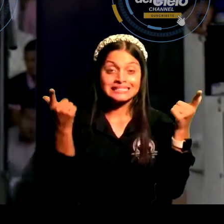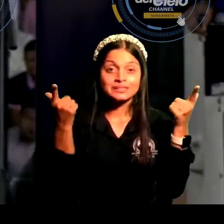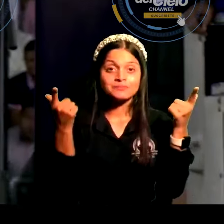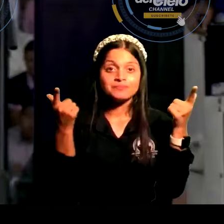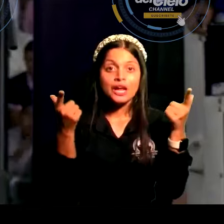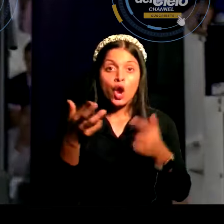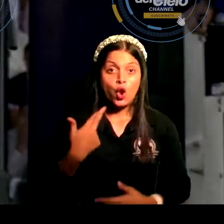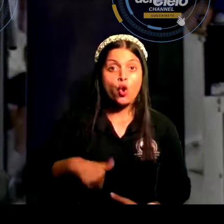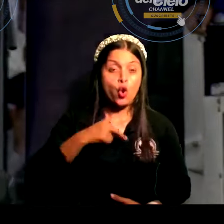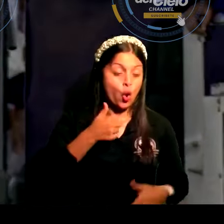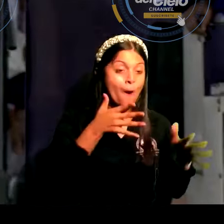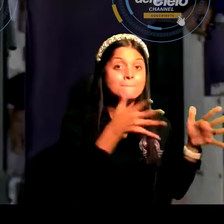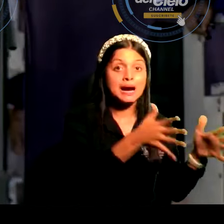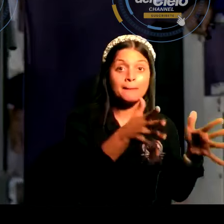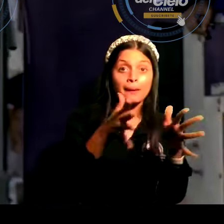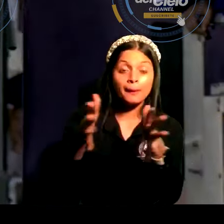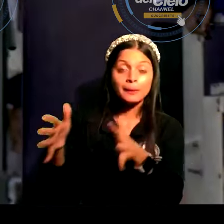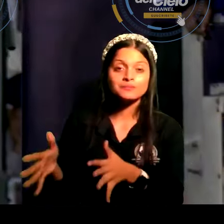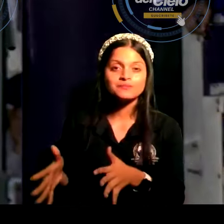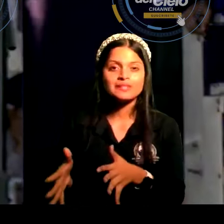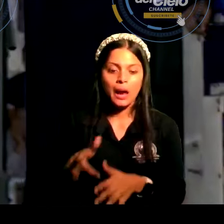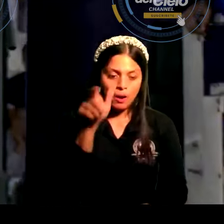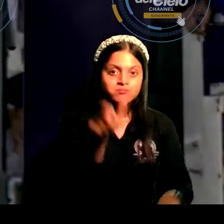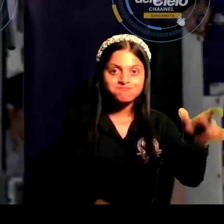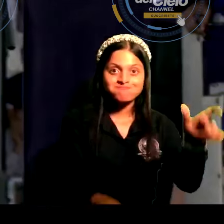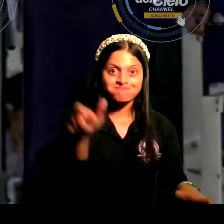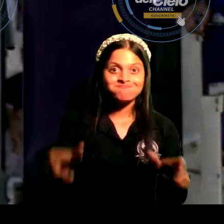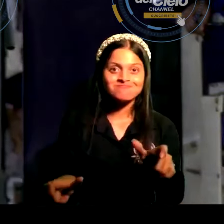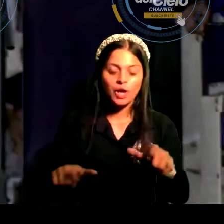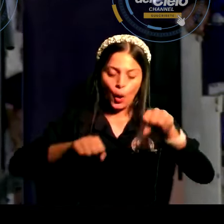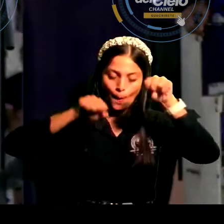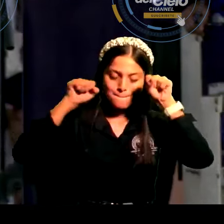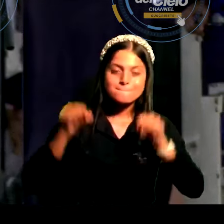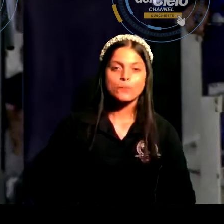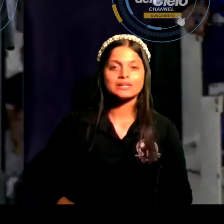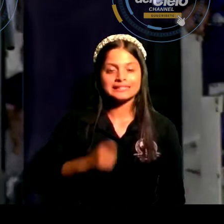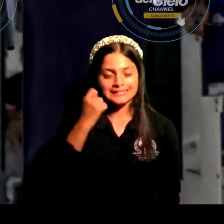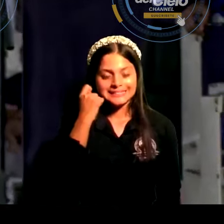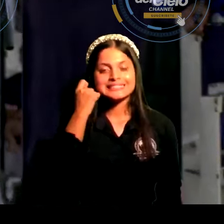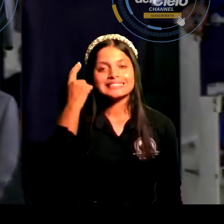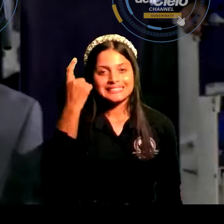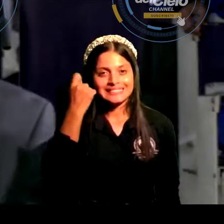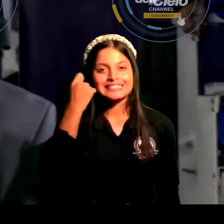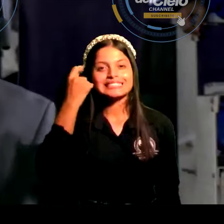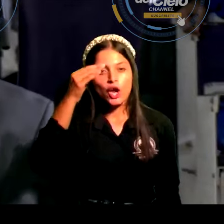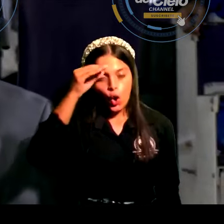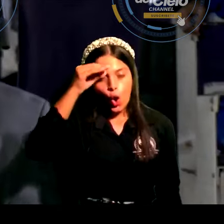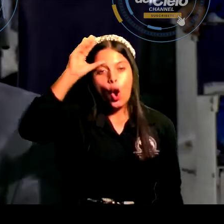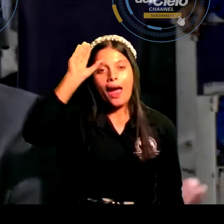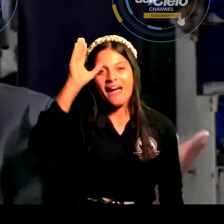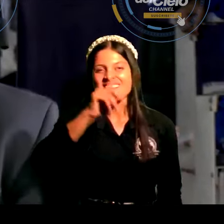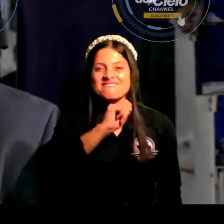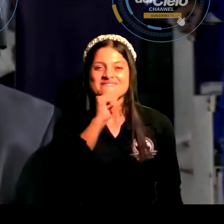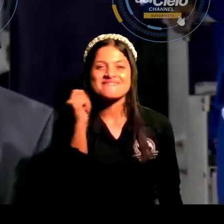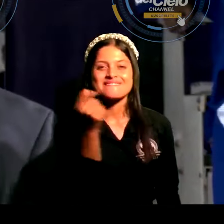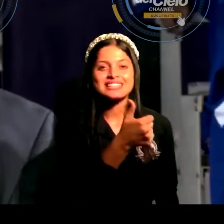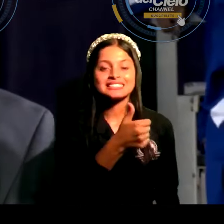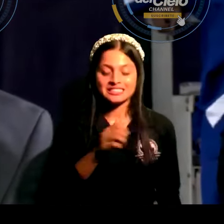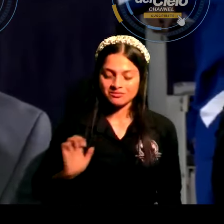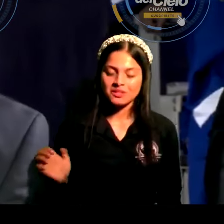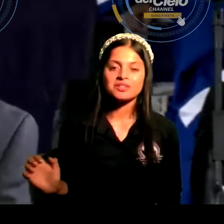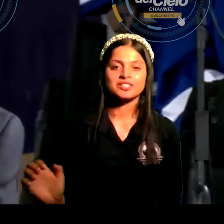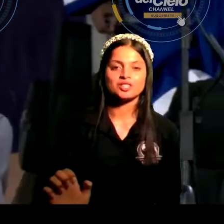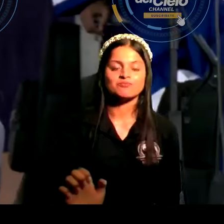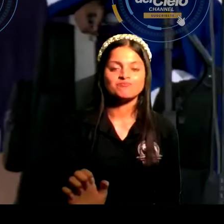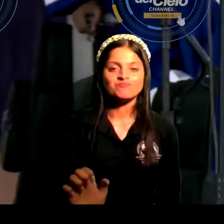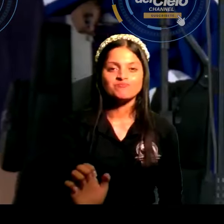enseñamos esto, la gente podría entender más fácil el evangelio. Apocalipsis capítulo